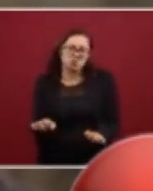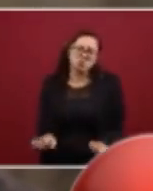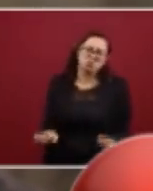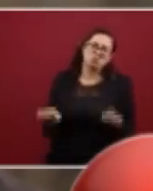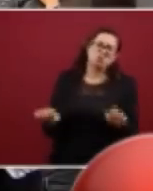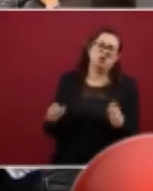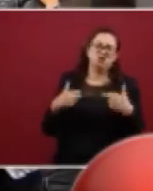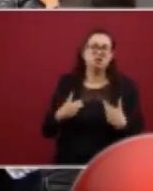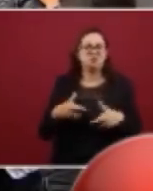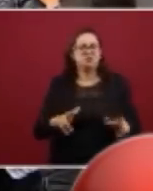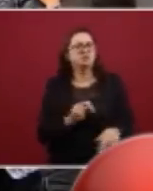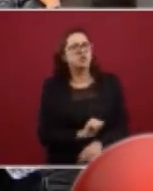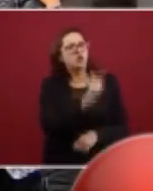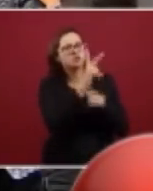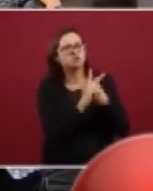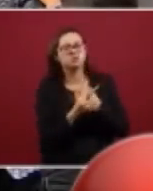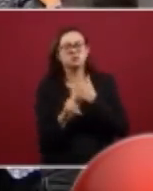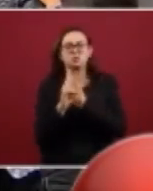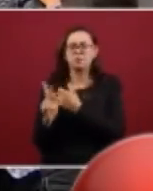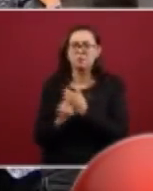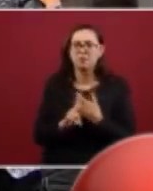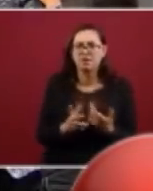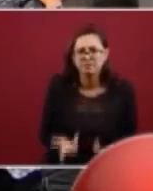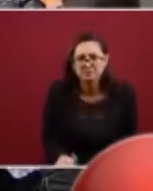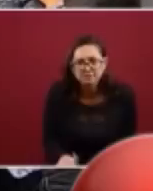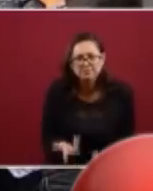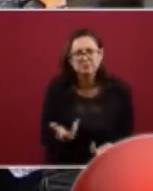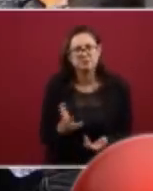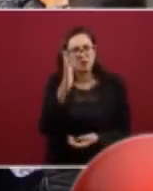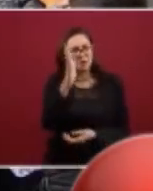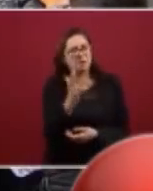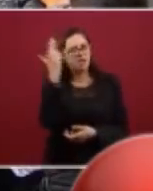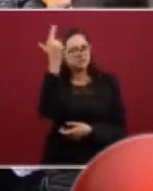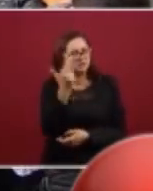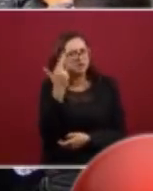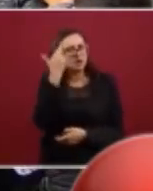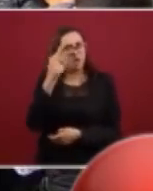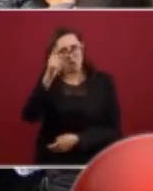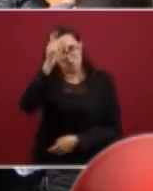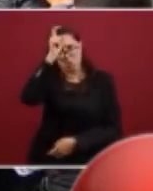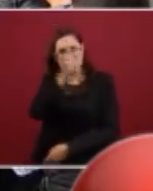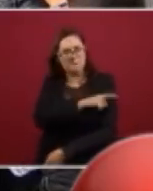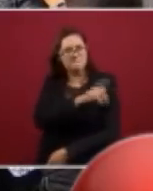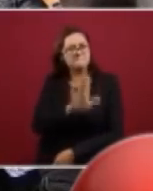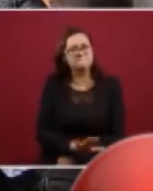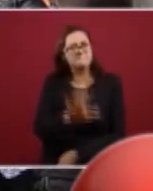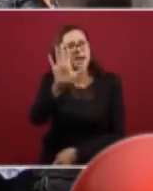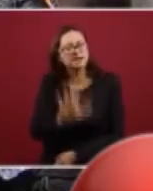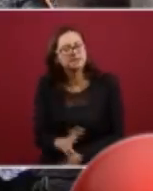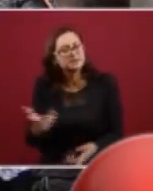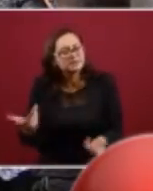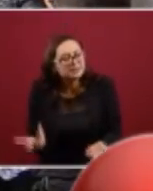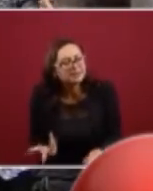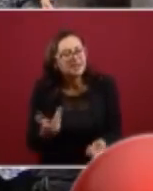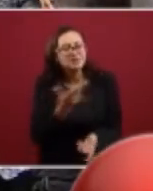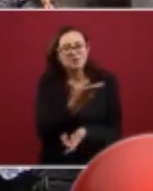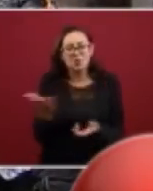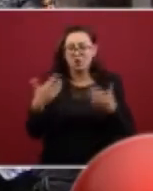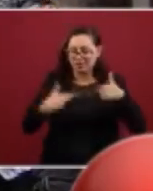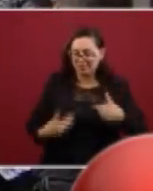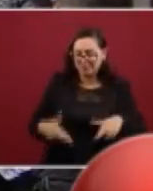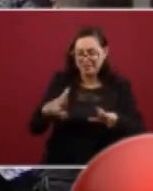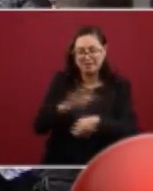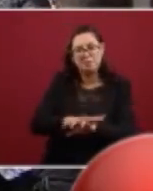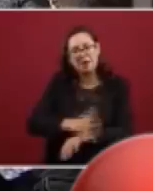nos representan en el exterior cuando se supone que representan a los más pobres, o si no a los